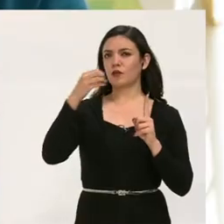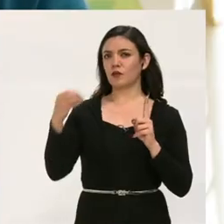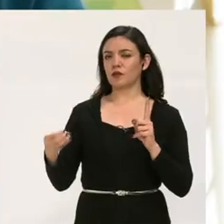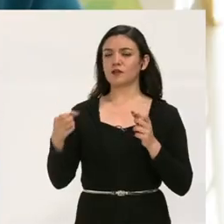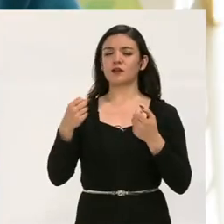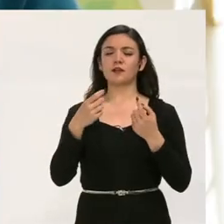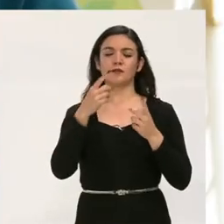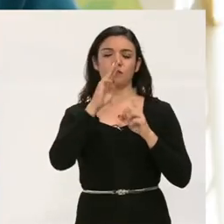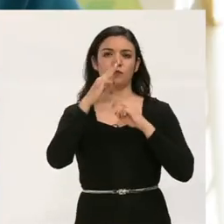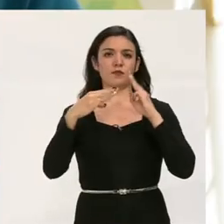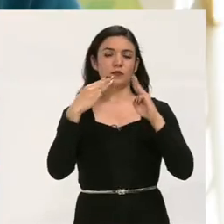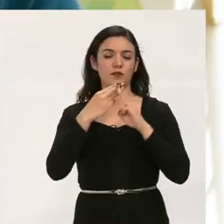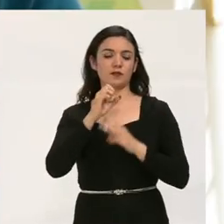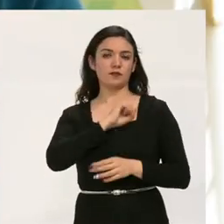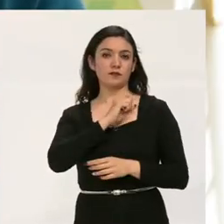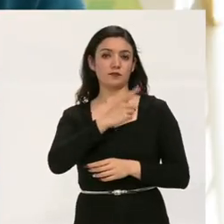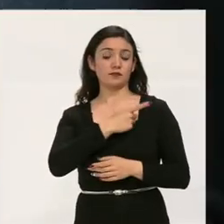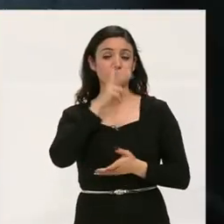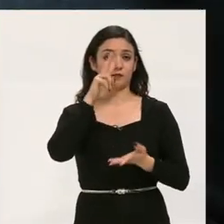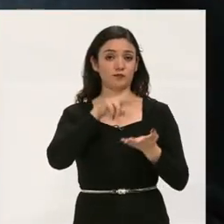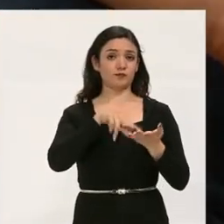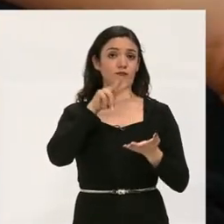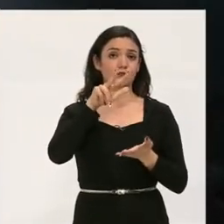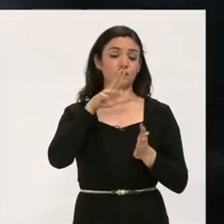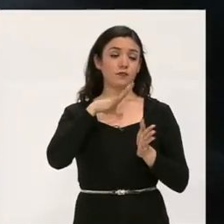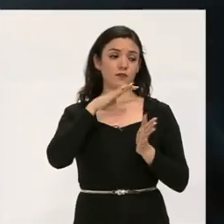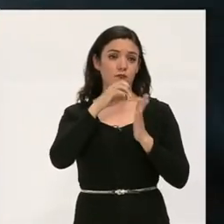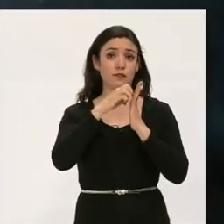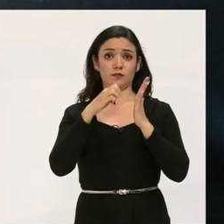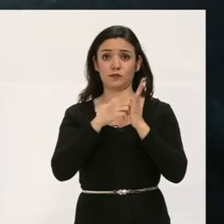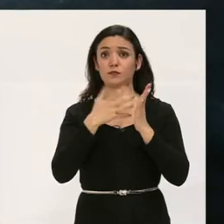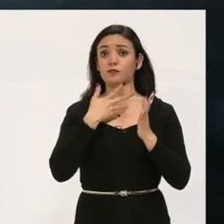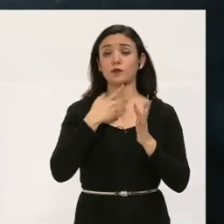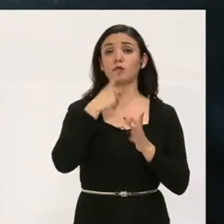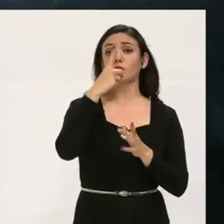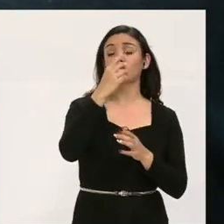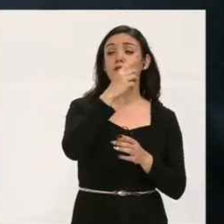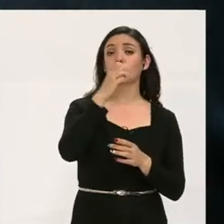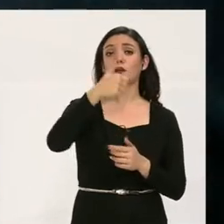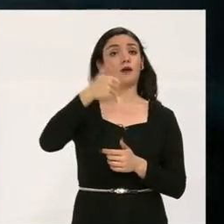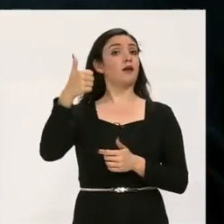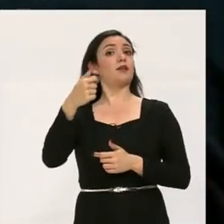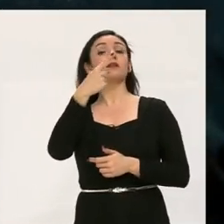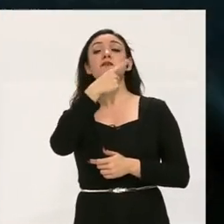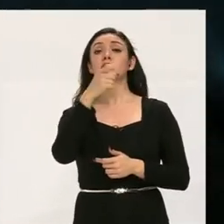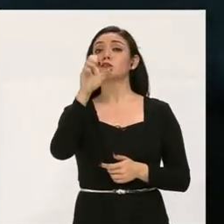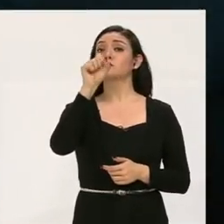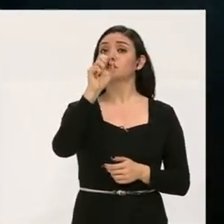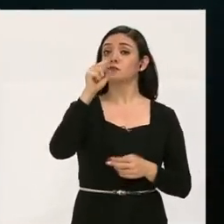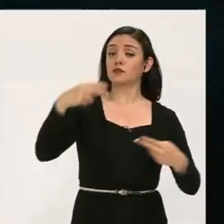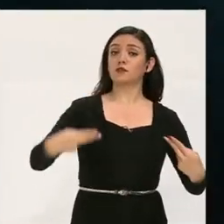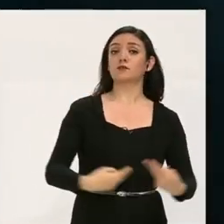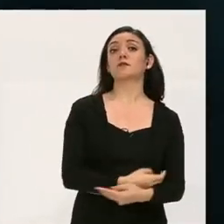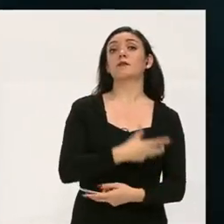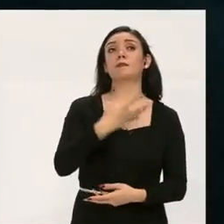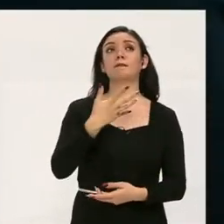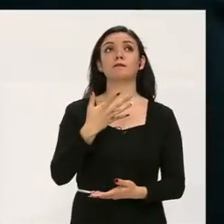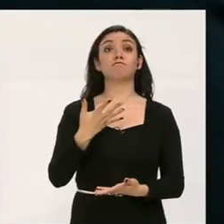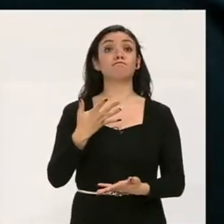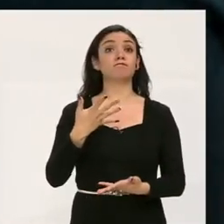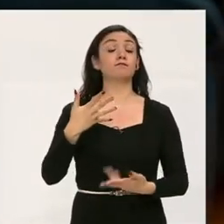La Organización Mundial de la Salud en el 2018, su estadística fue de uno de cada 160